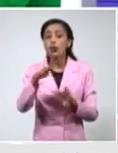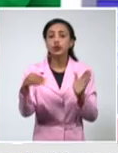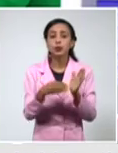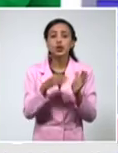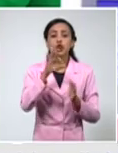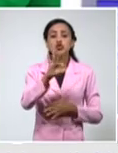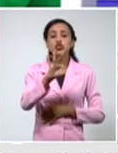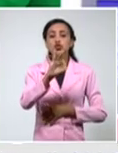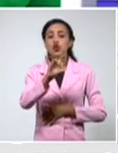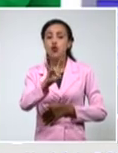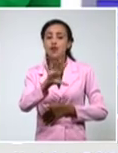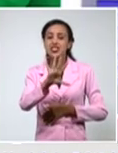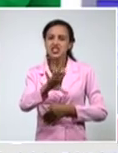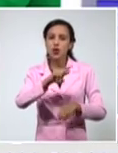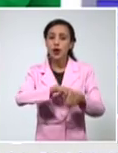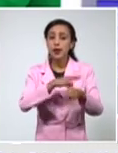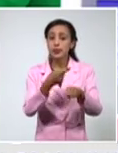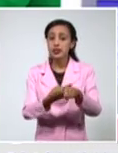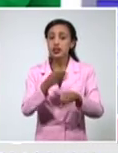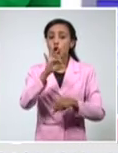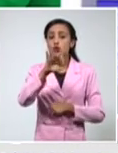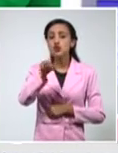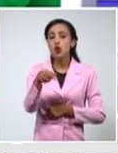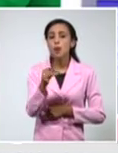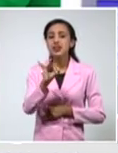4.895, que es el 8,7%.